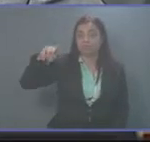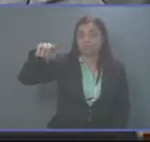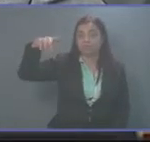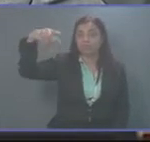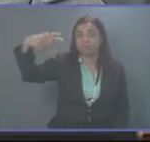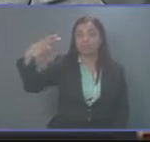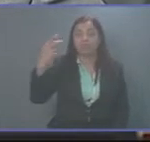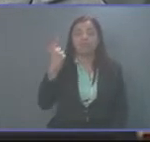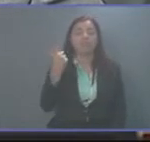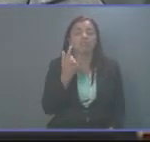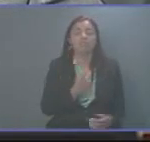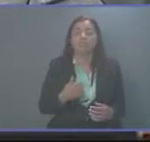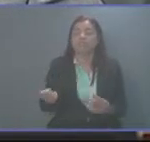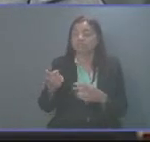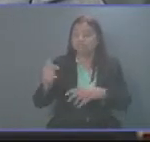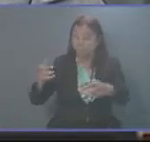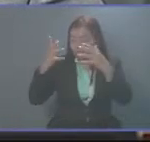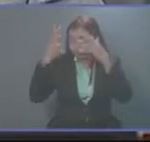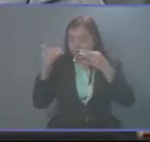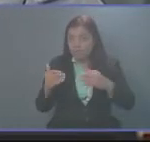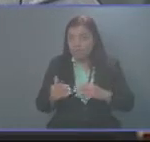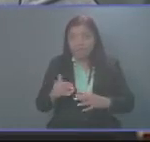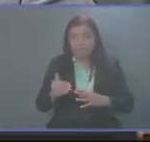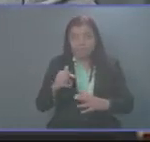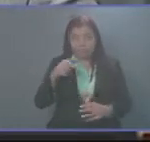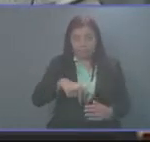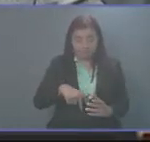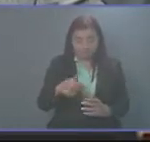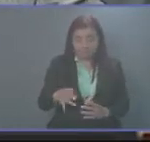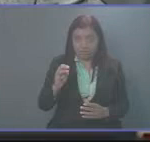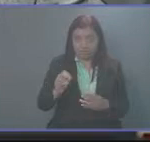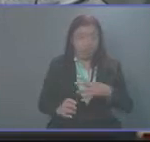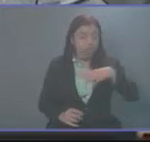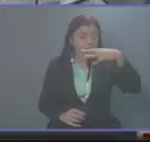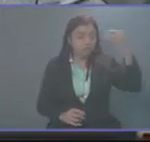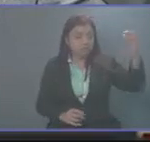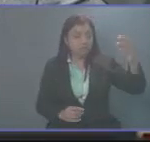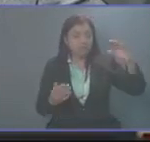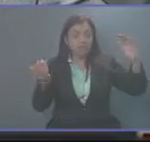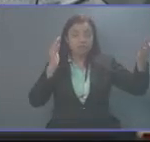Derechos Humanos son tan importantes aquí como afuera del país.